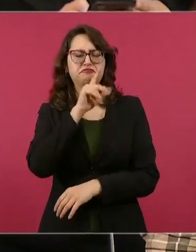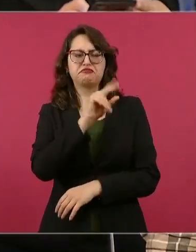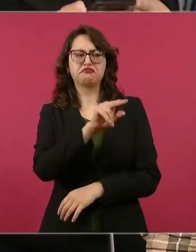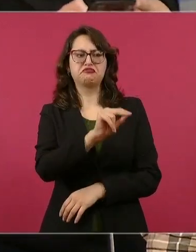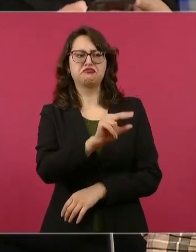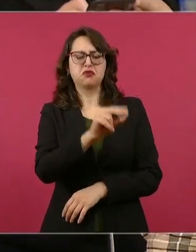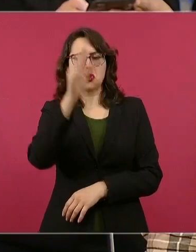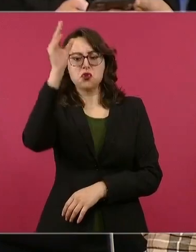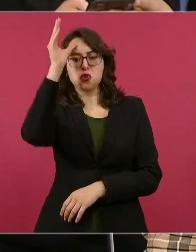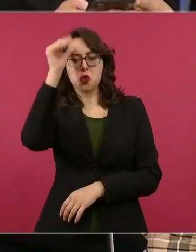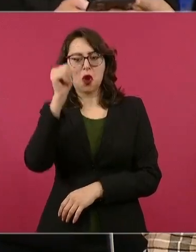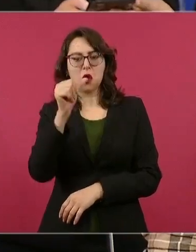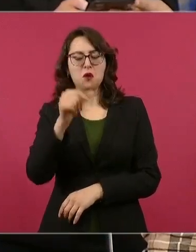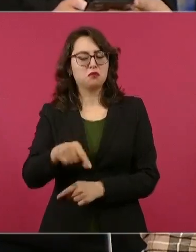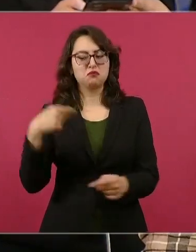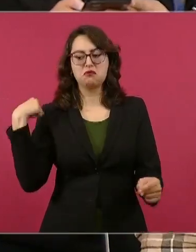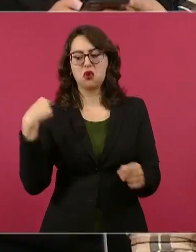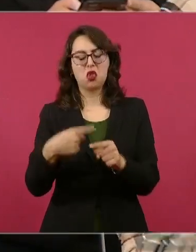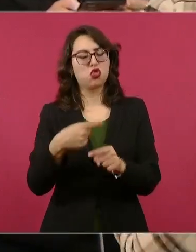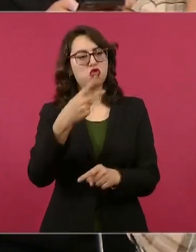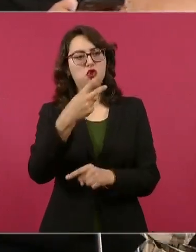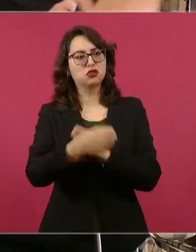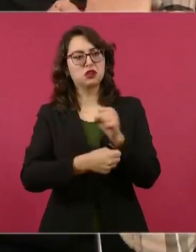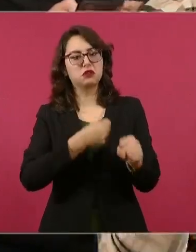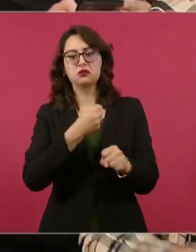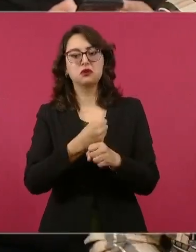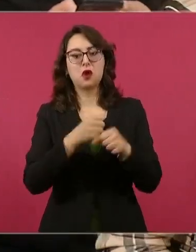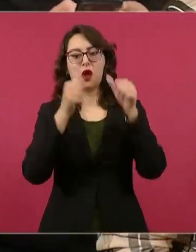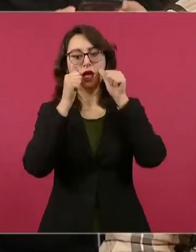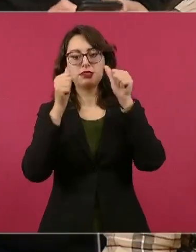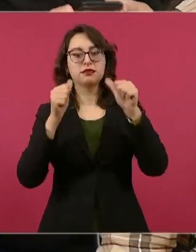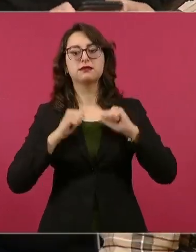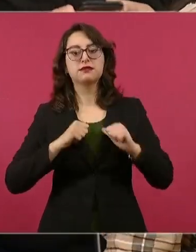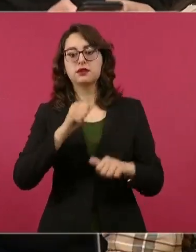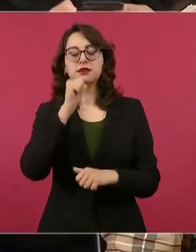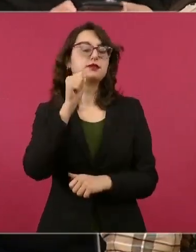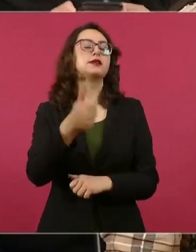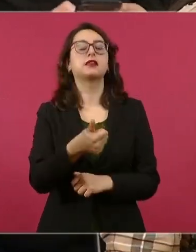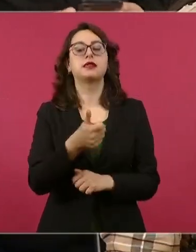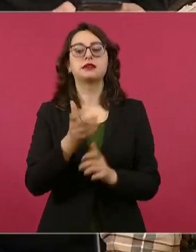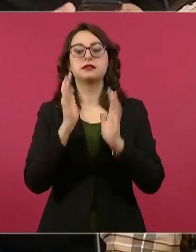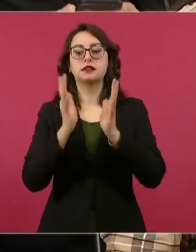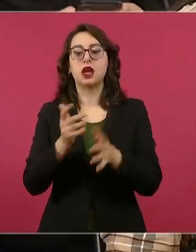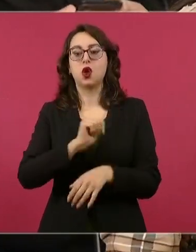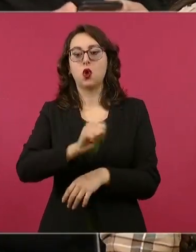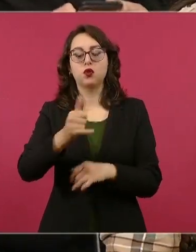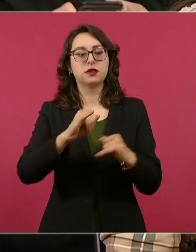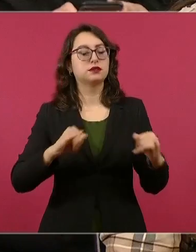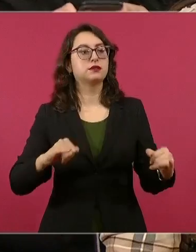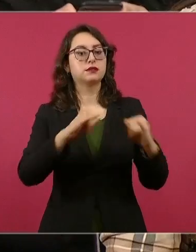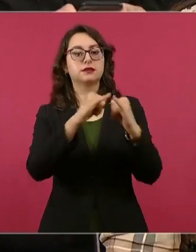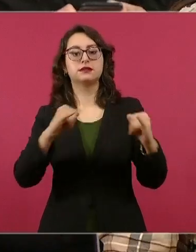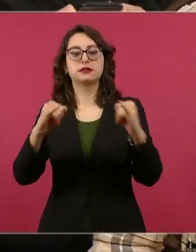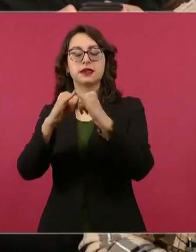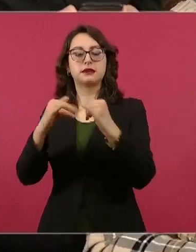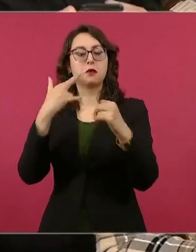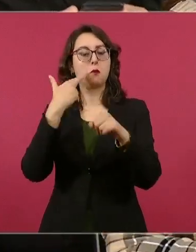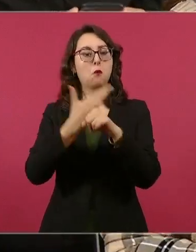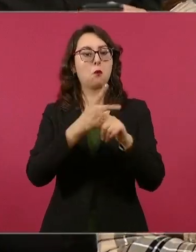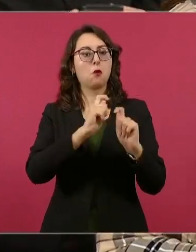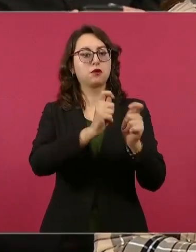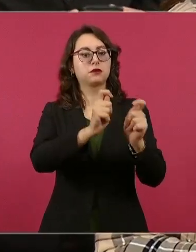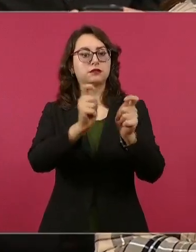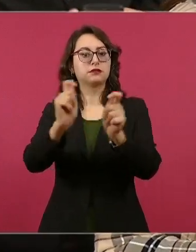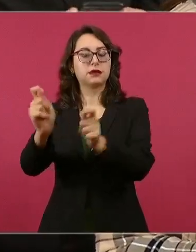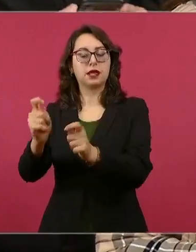recibido al menos durante 2 años y que el caso se ha ido derivando a otras instancias, al grado de que la comisionada de atención